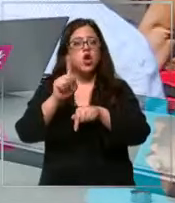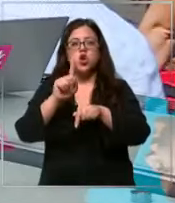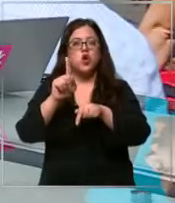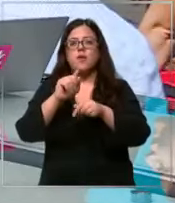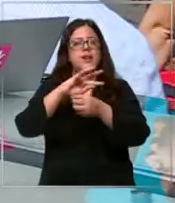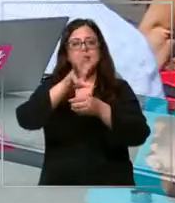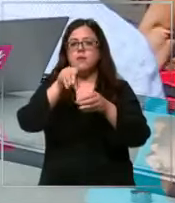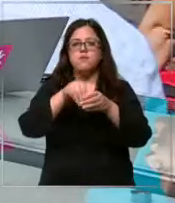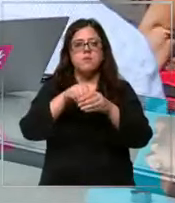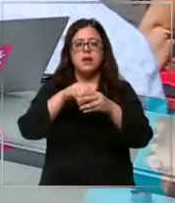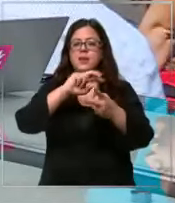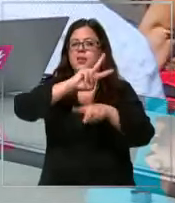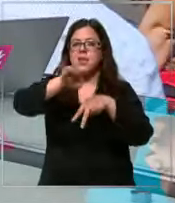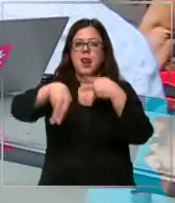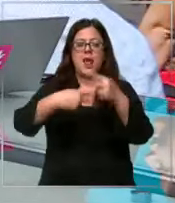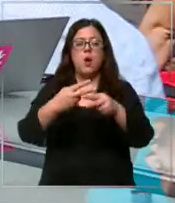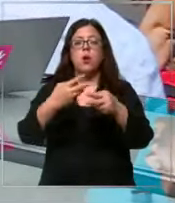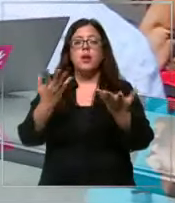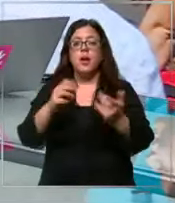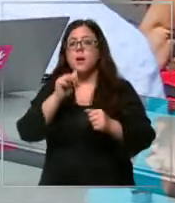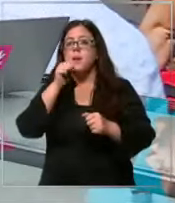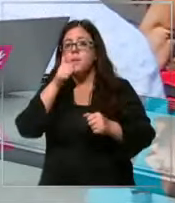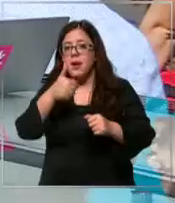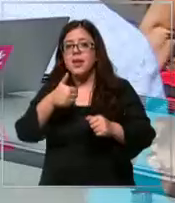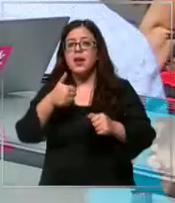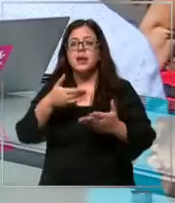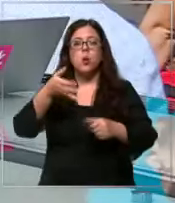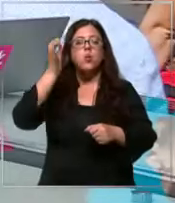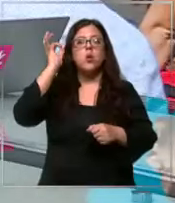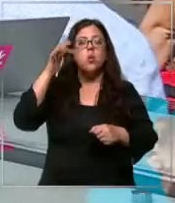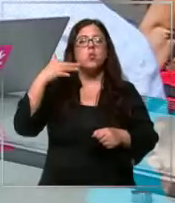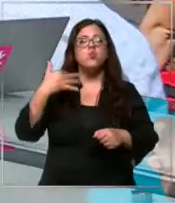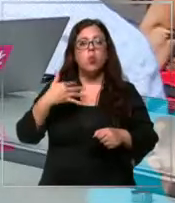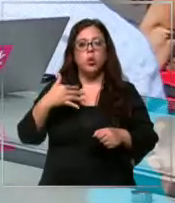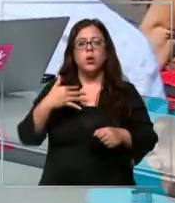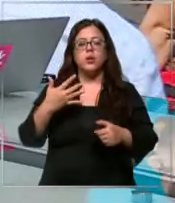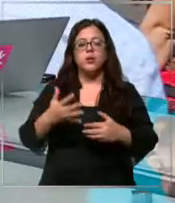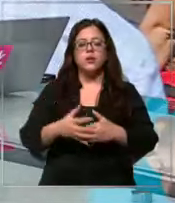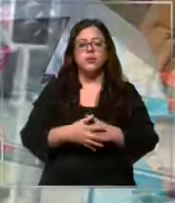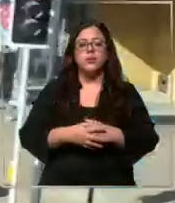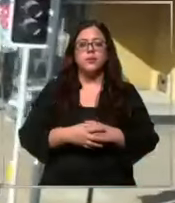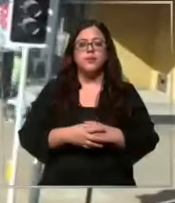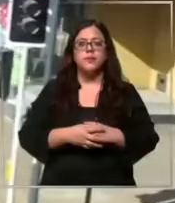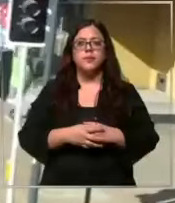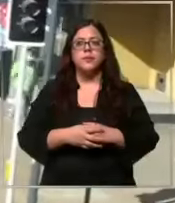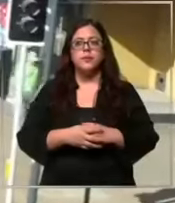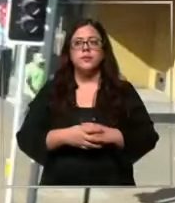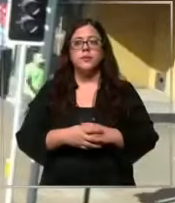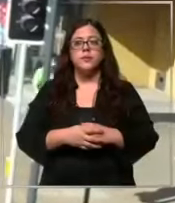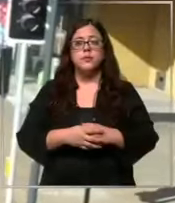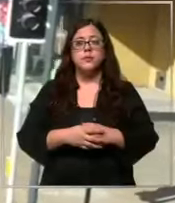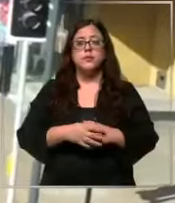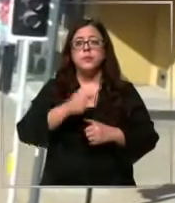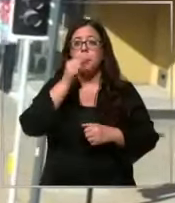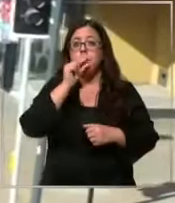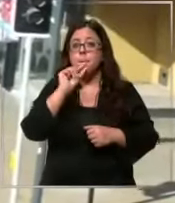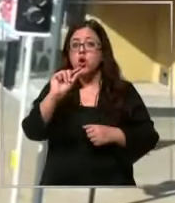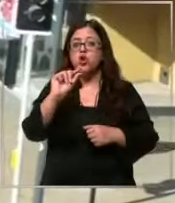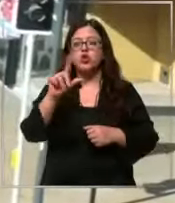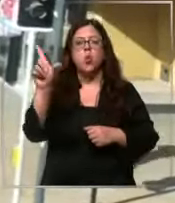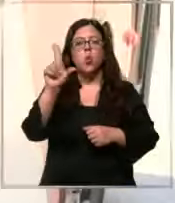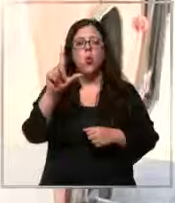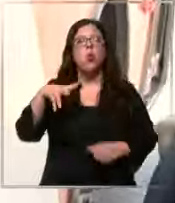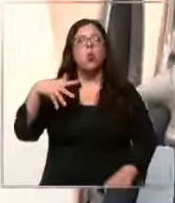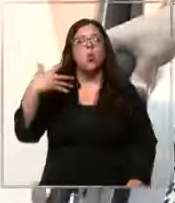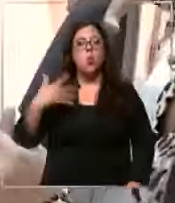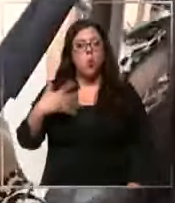a este paro. Mañana hay una reunión clave para intentar acercar posiciones. Se acerca el famoso superlunes y